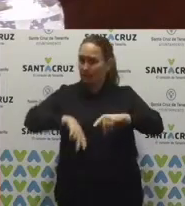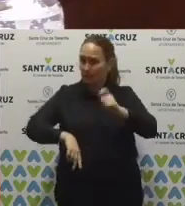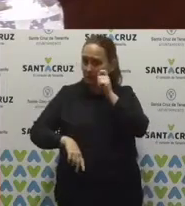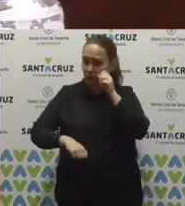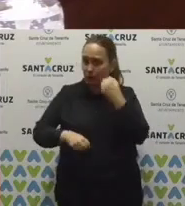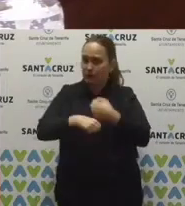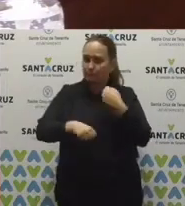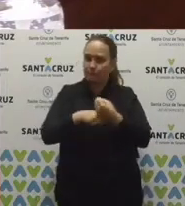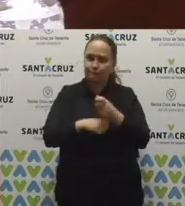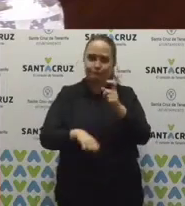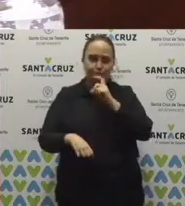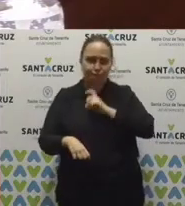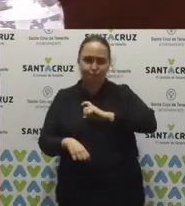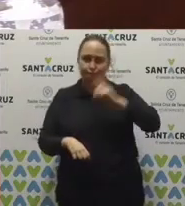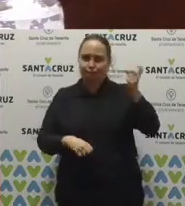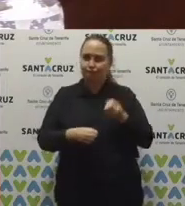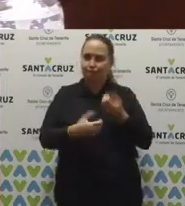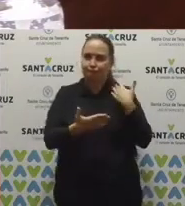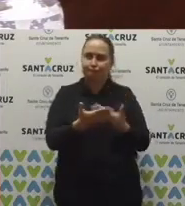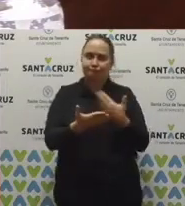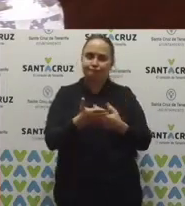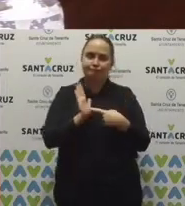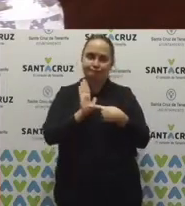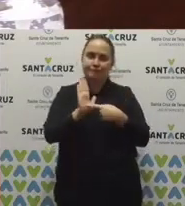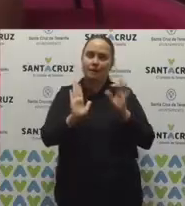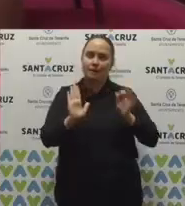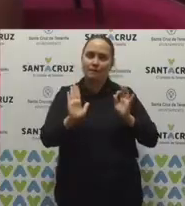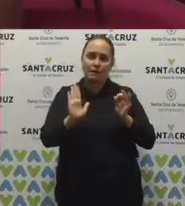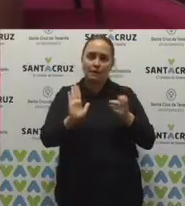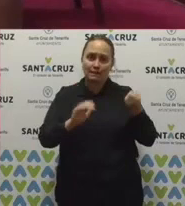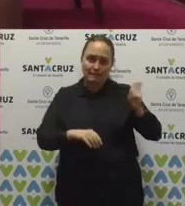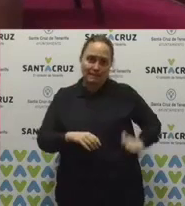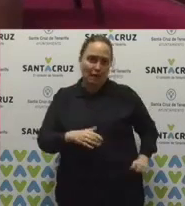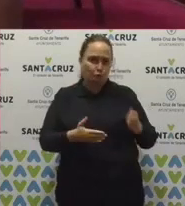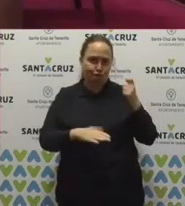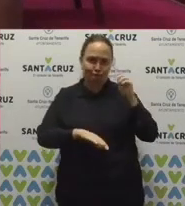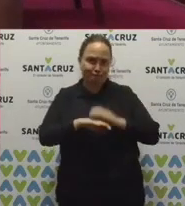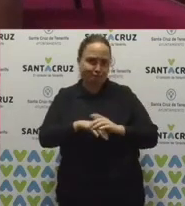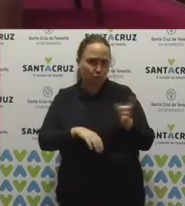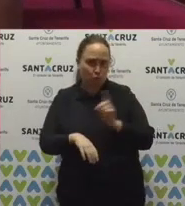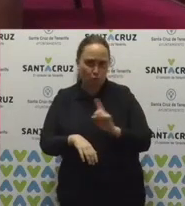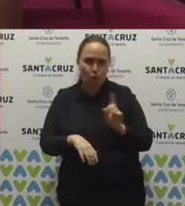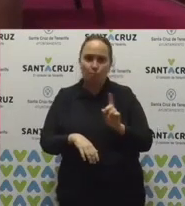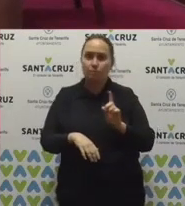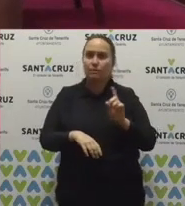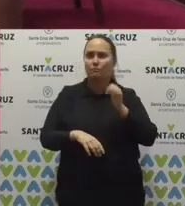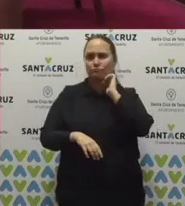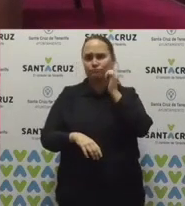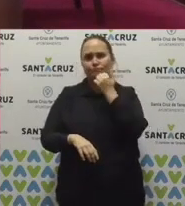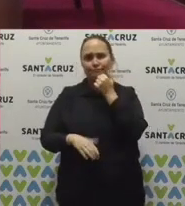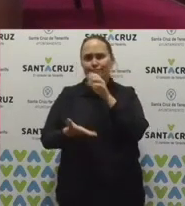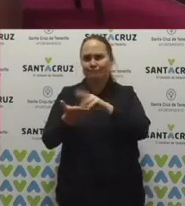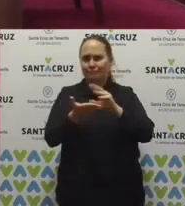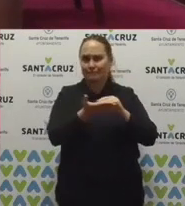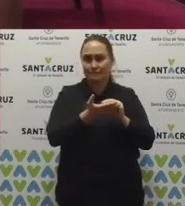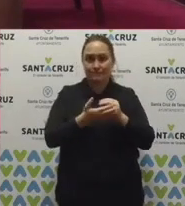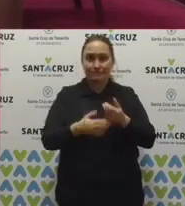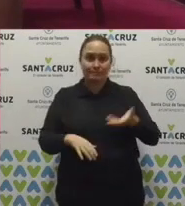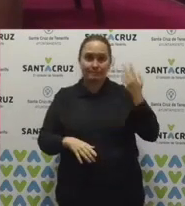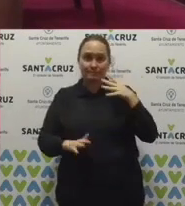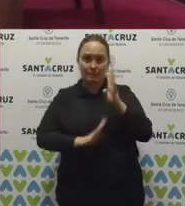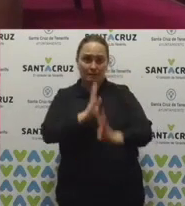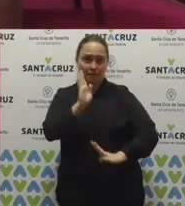los incumplimientos en el pago de los salarios las quejas cuando en el mandato pasado